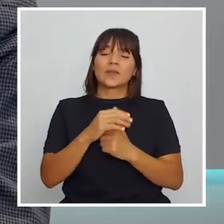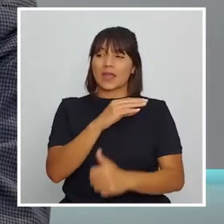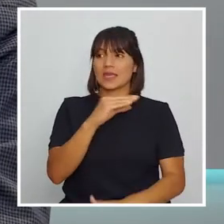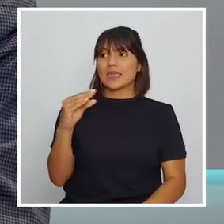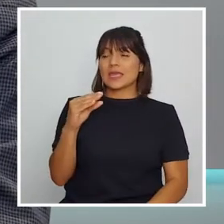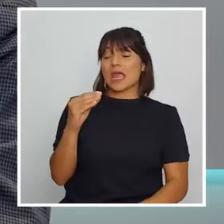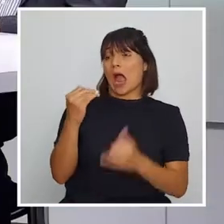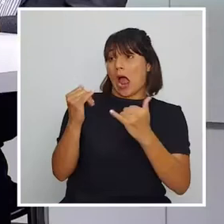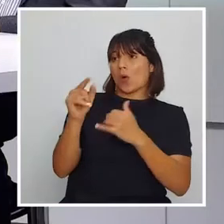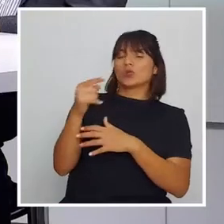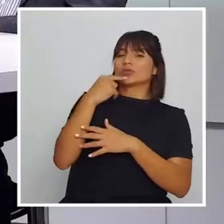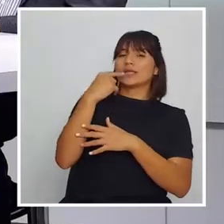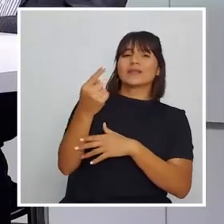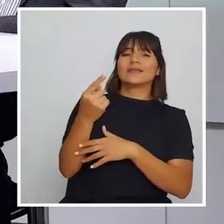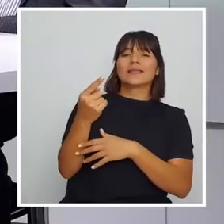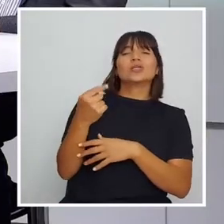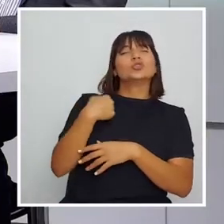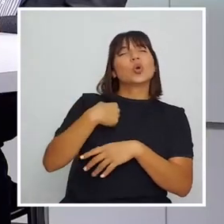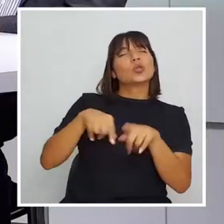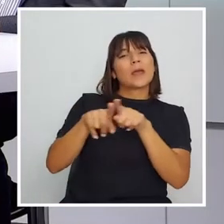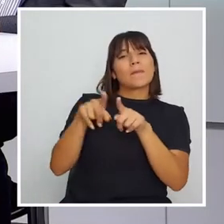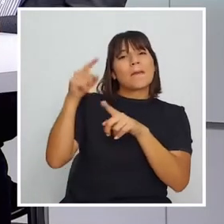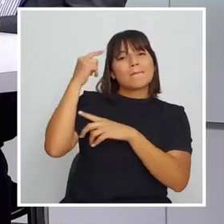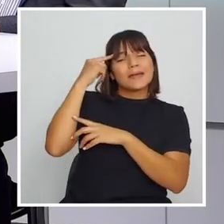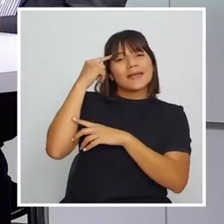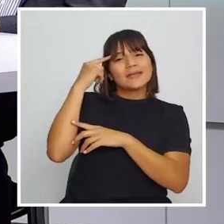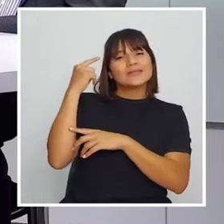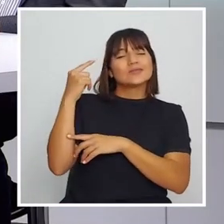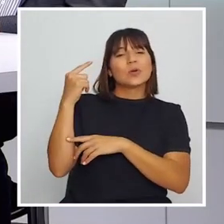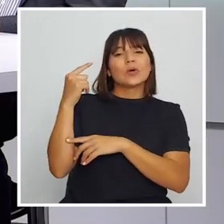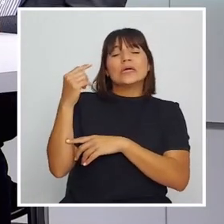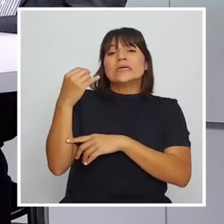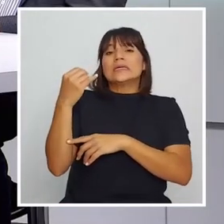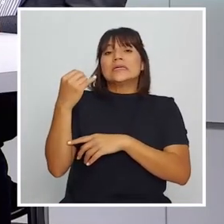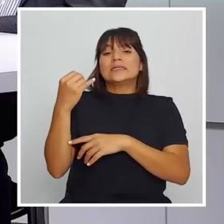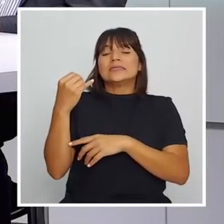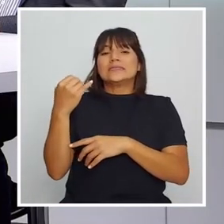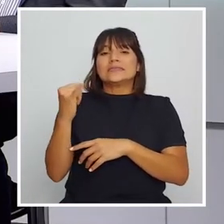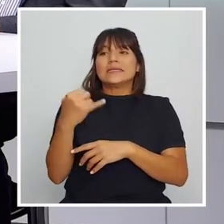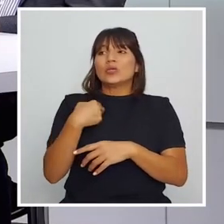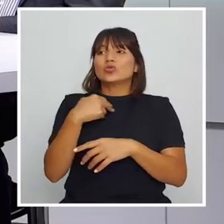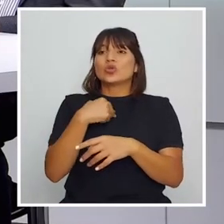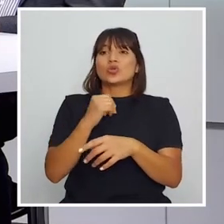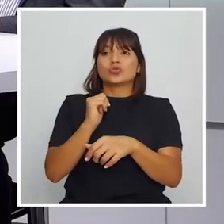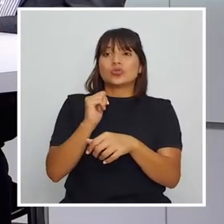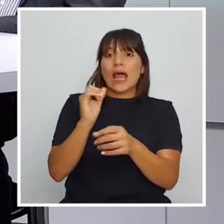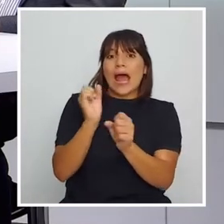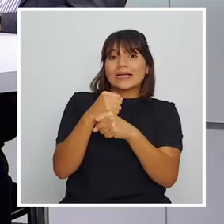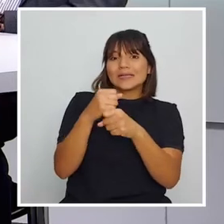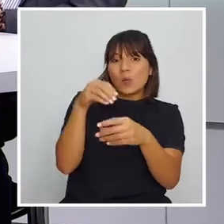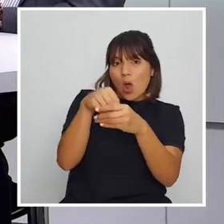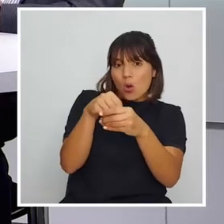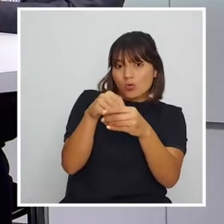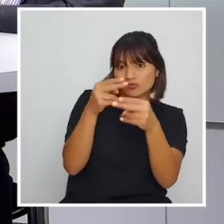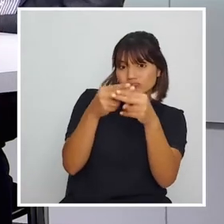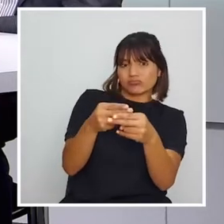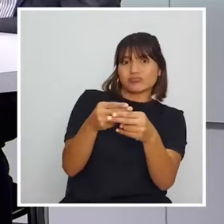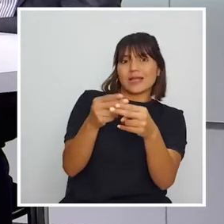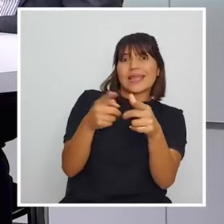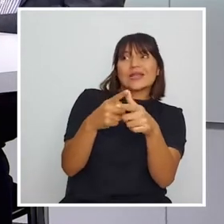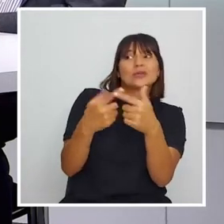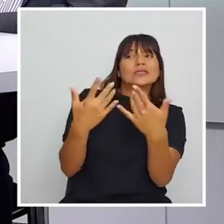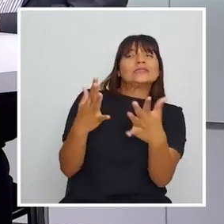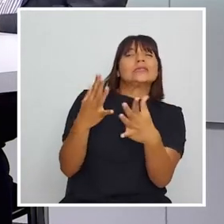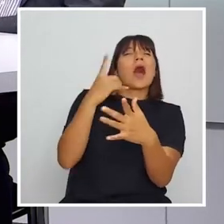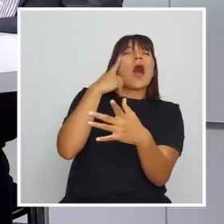ahora que lo menciona, pues también me pongo a pensar, ¿verdad? Uno si pone ahorro para tal cosa, uno ya ve ese objetivo, ¿verdad? Ya